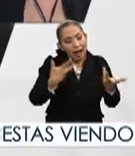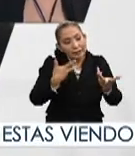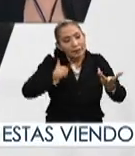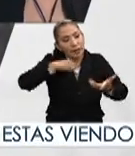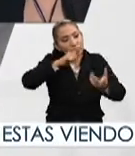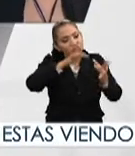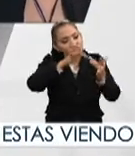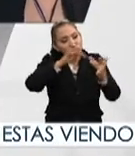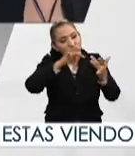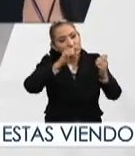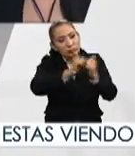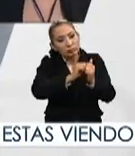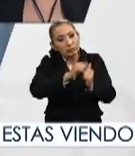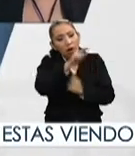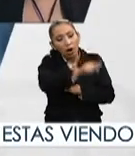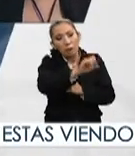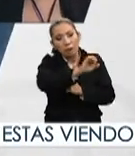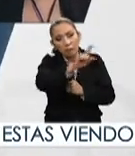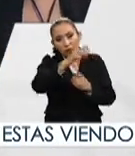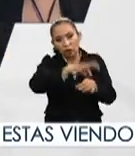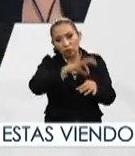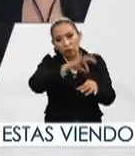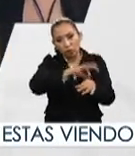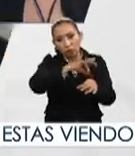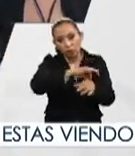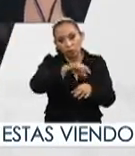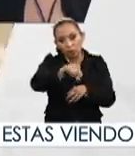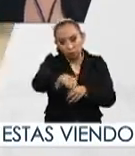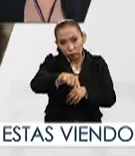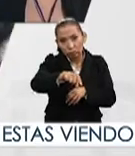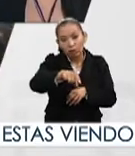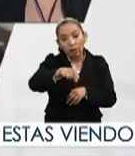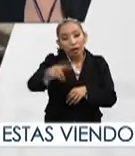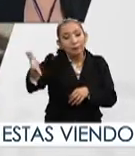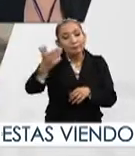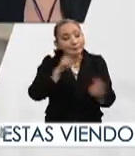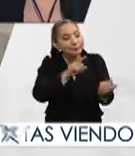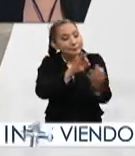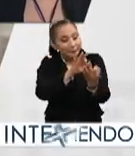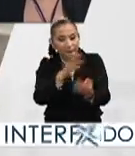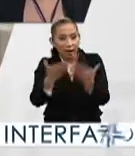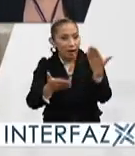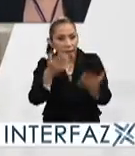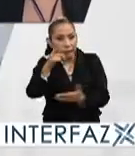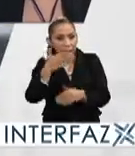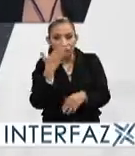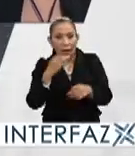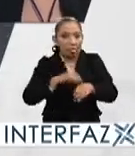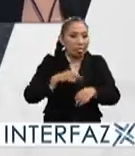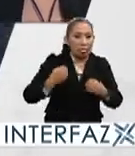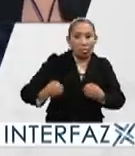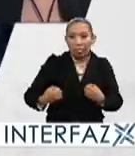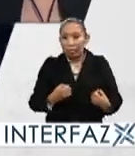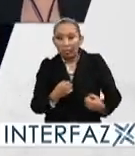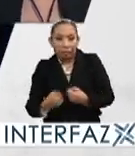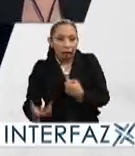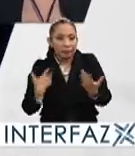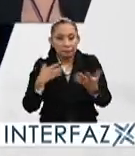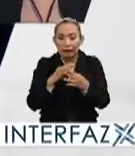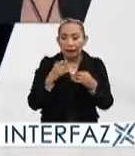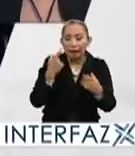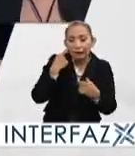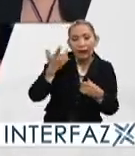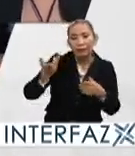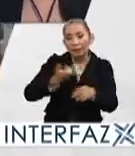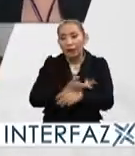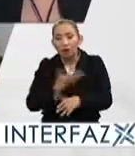un contacto con el profesional de la salud y que a veces no tienen tiempo de explicarles